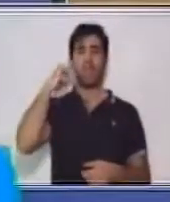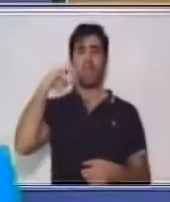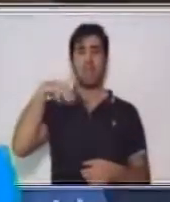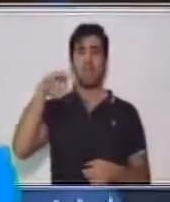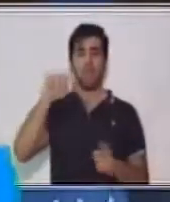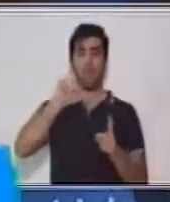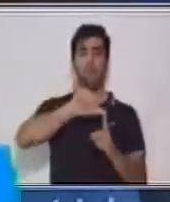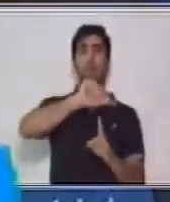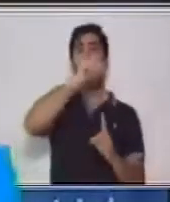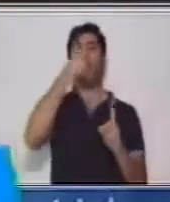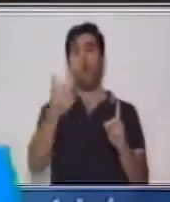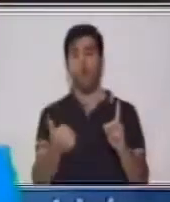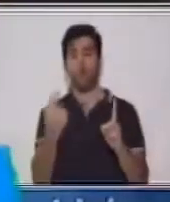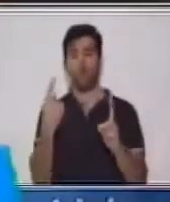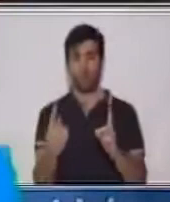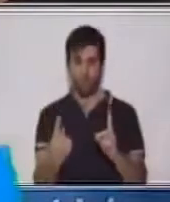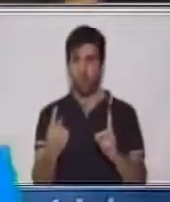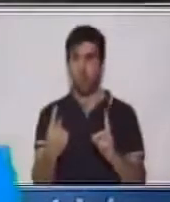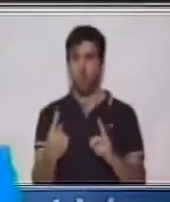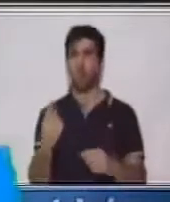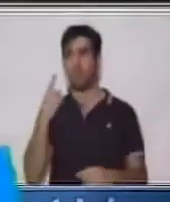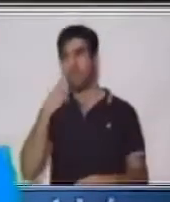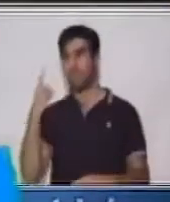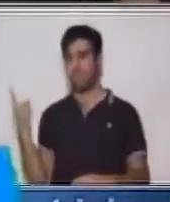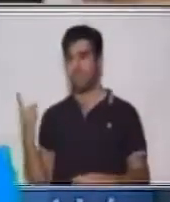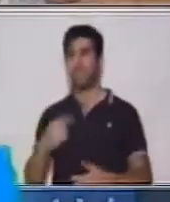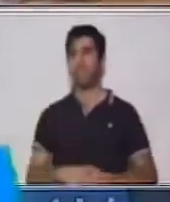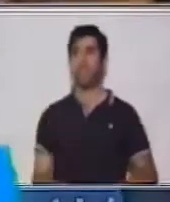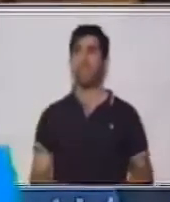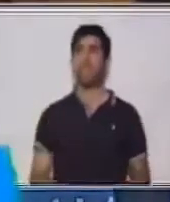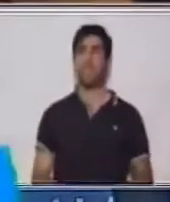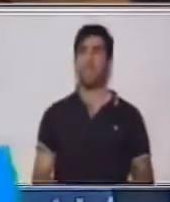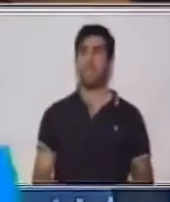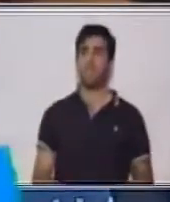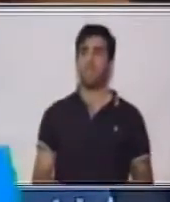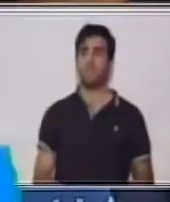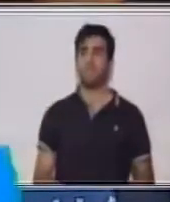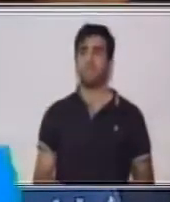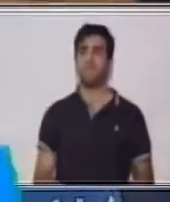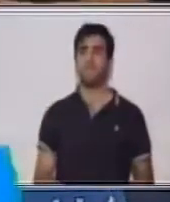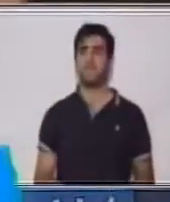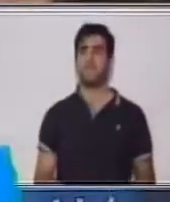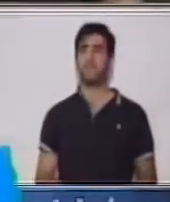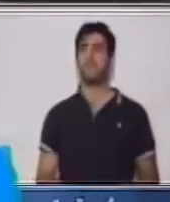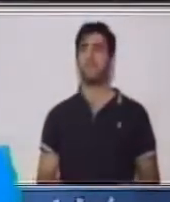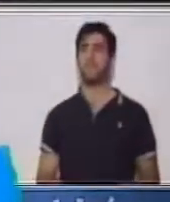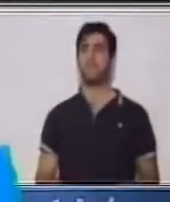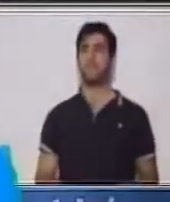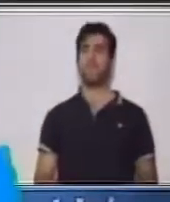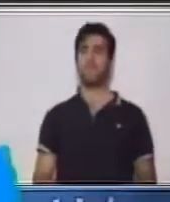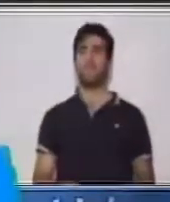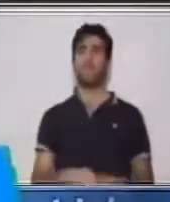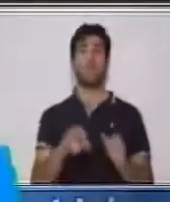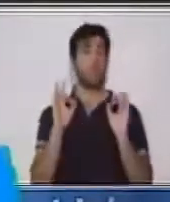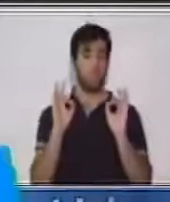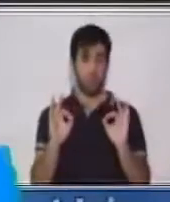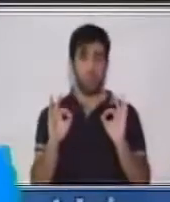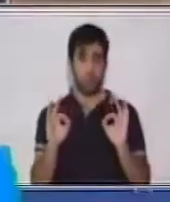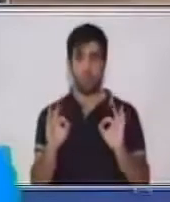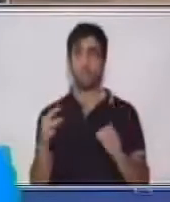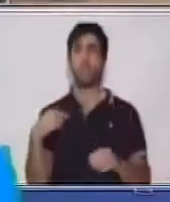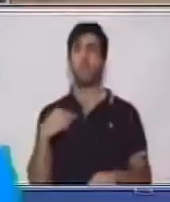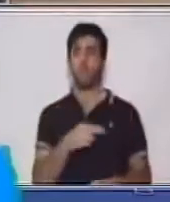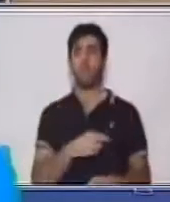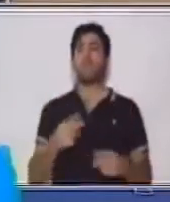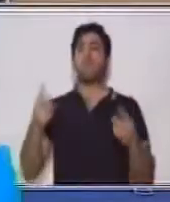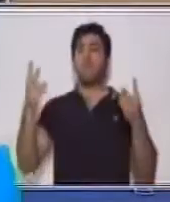bien, entonces, lo contrario de lleno es vacío. Muy bien, entonces, vamos a